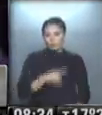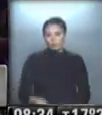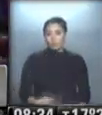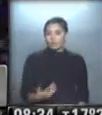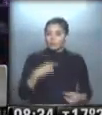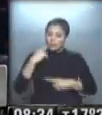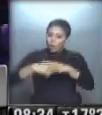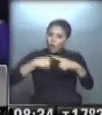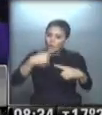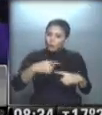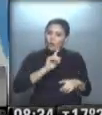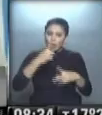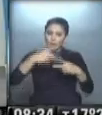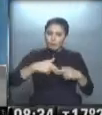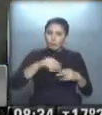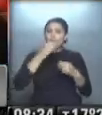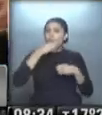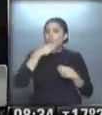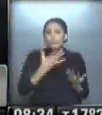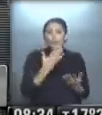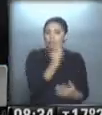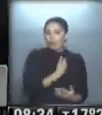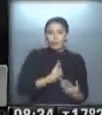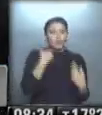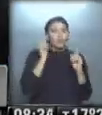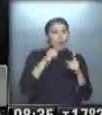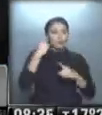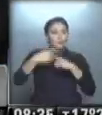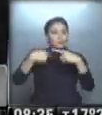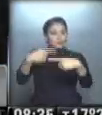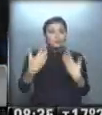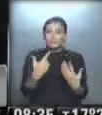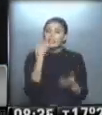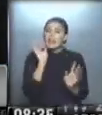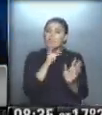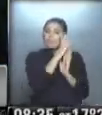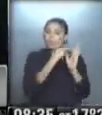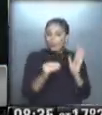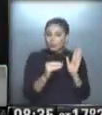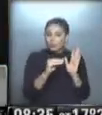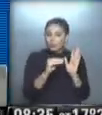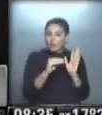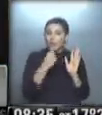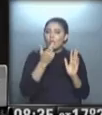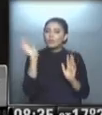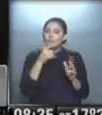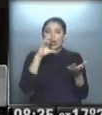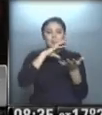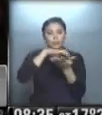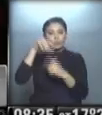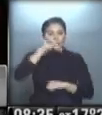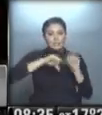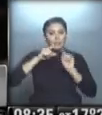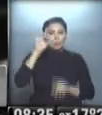tiene continuidad, ¿no? Más allá de los gobiernos. Entonces creo que este es el modelo para todas las instituciones de ciencia y para las